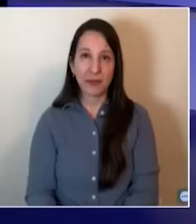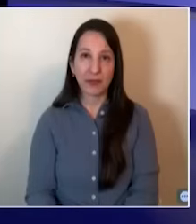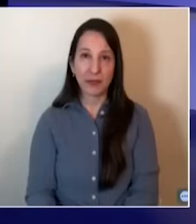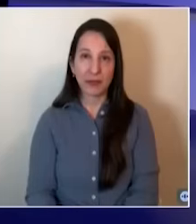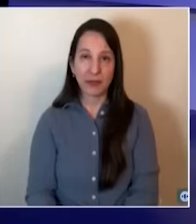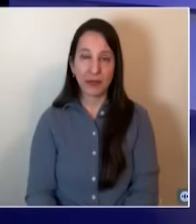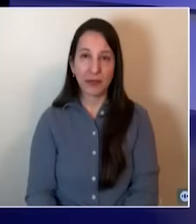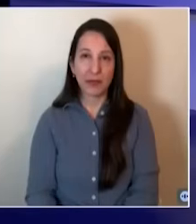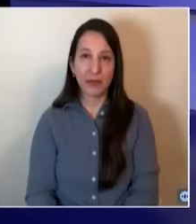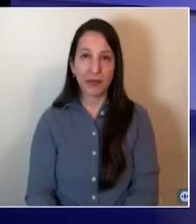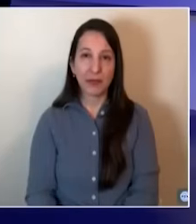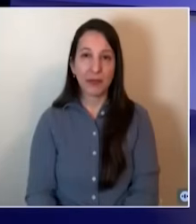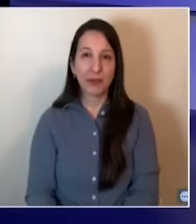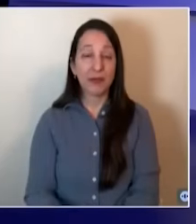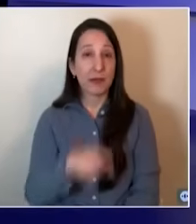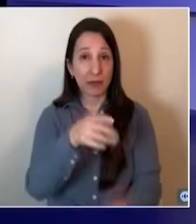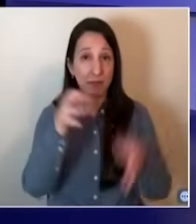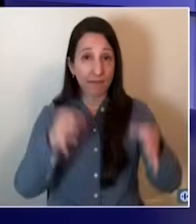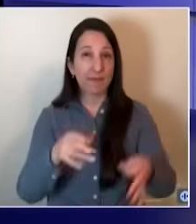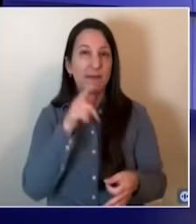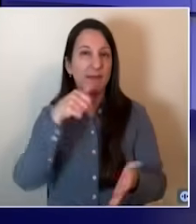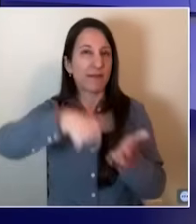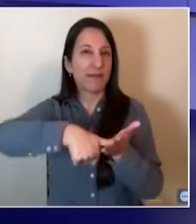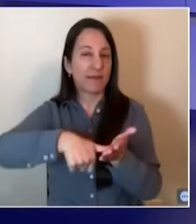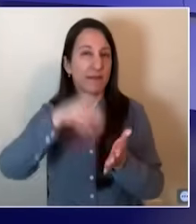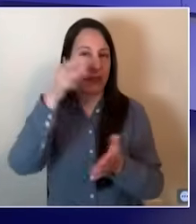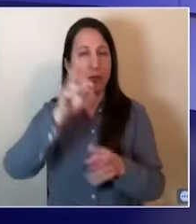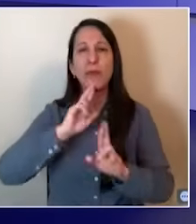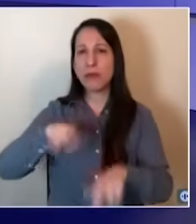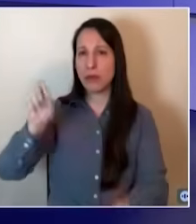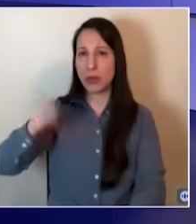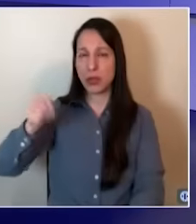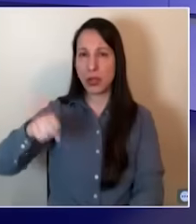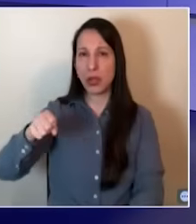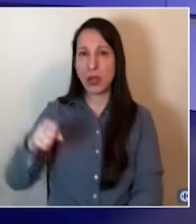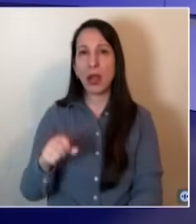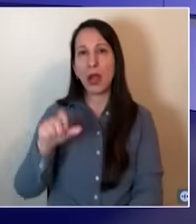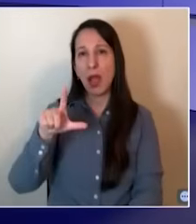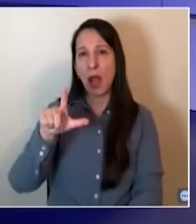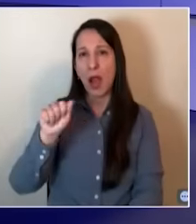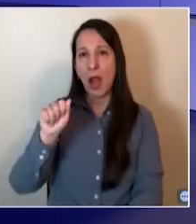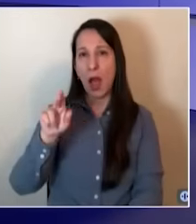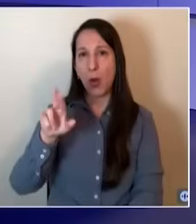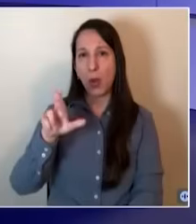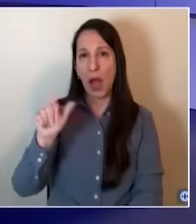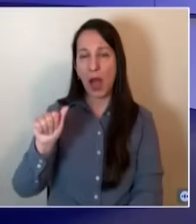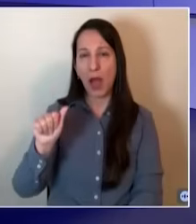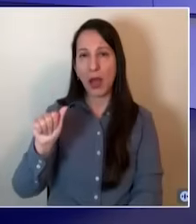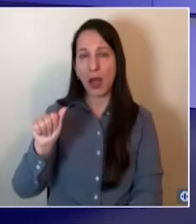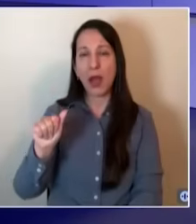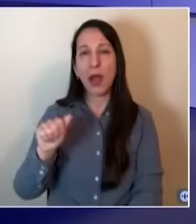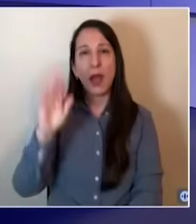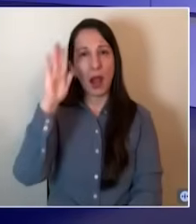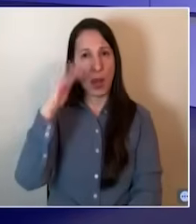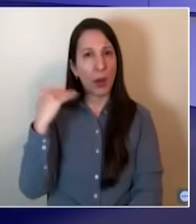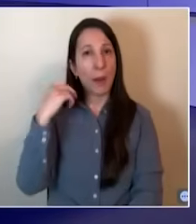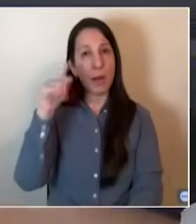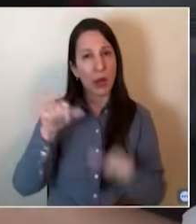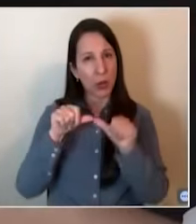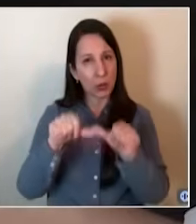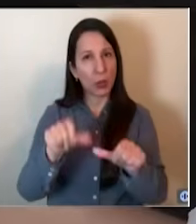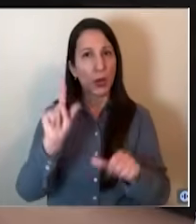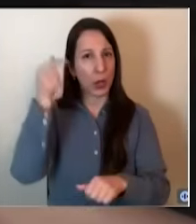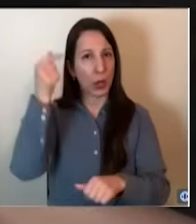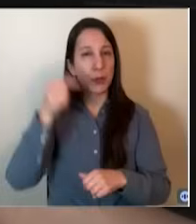¿Usted ya tiene decidido por quién va a votar? Claro que sí, por Laura, para que haya continuidad de ese gobierno. No estoy